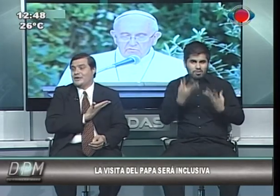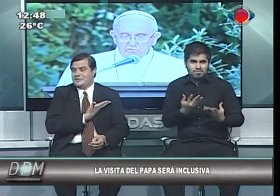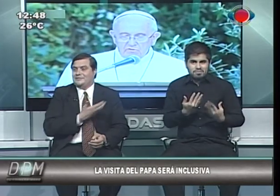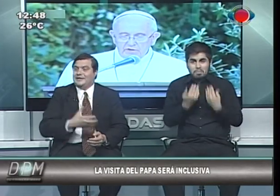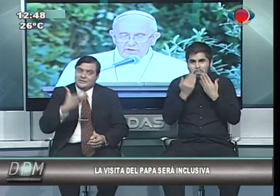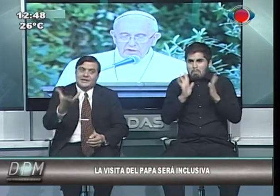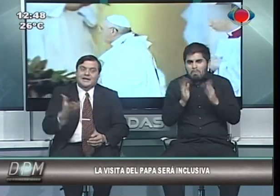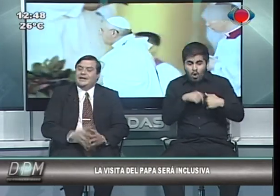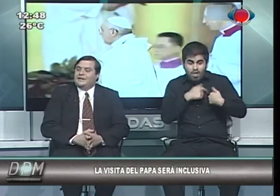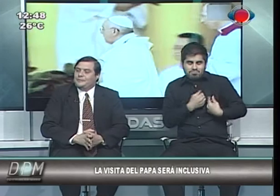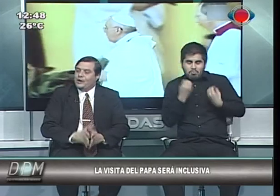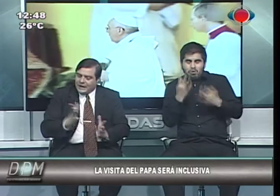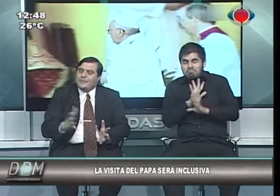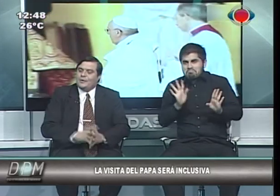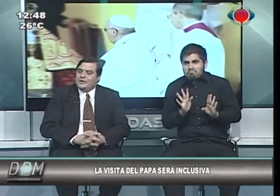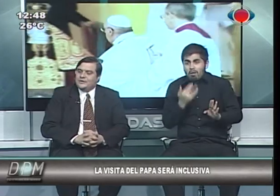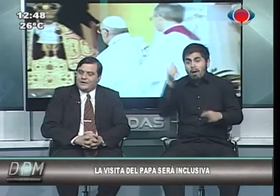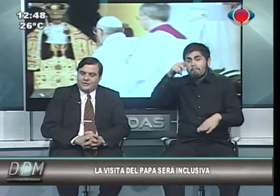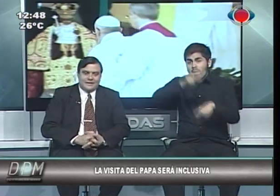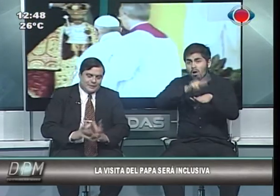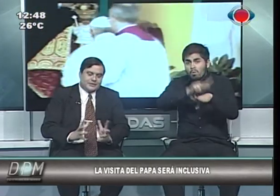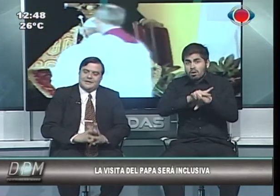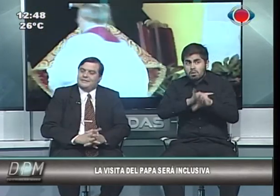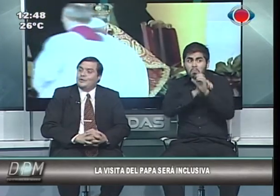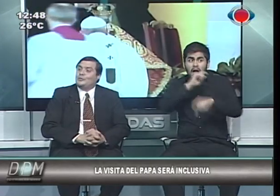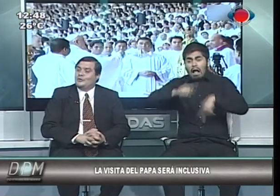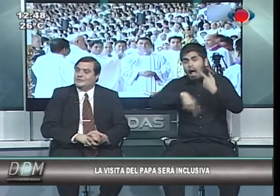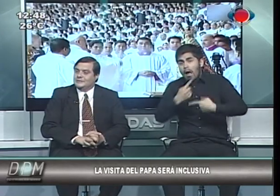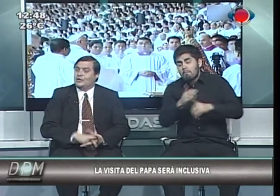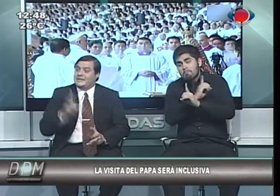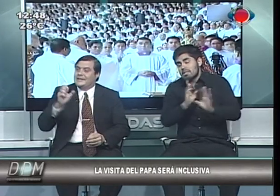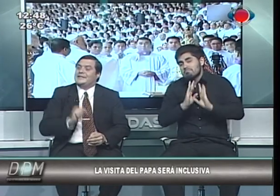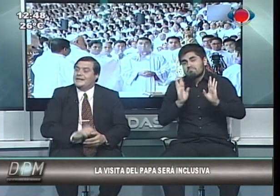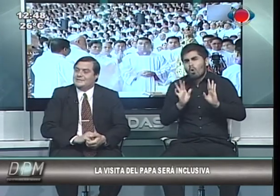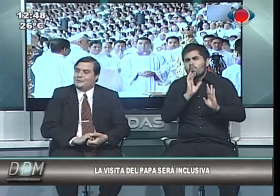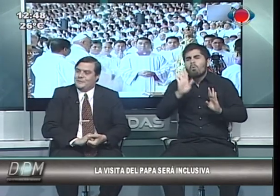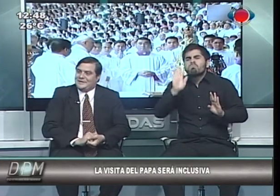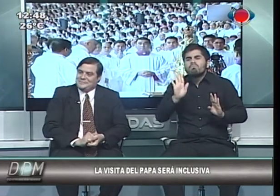nuestro corazón, ¿verdad? Claro. Entonces, pero acá en Paraguay yo creo que vamos a ver con qué